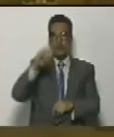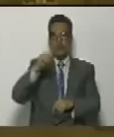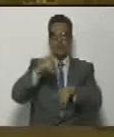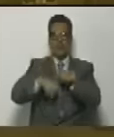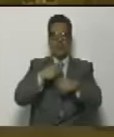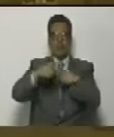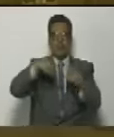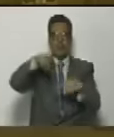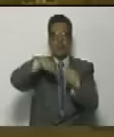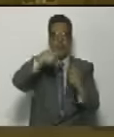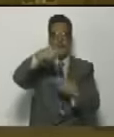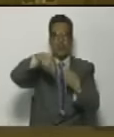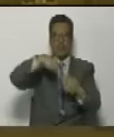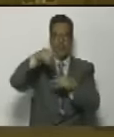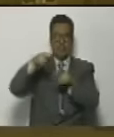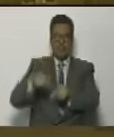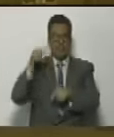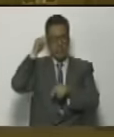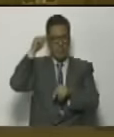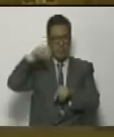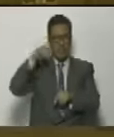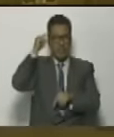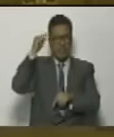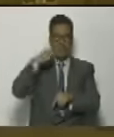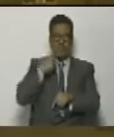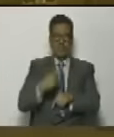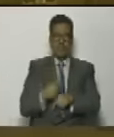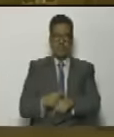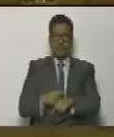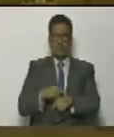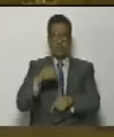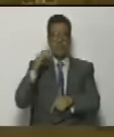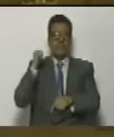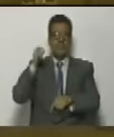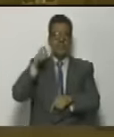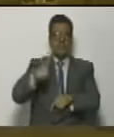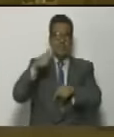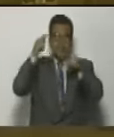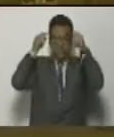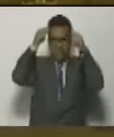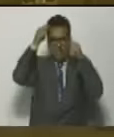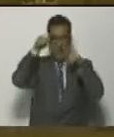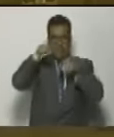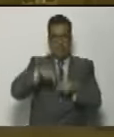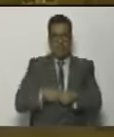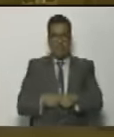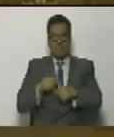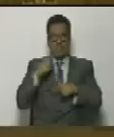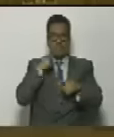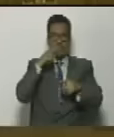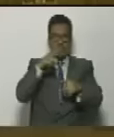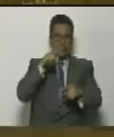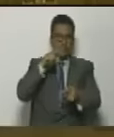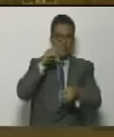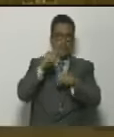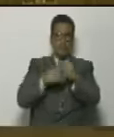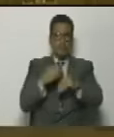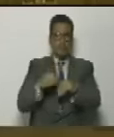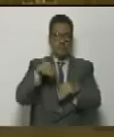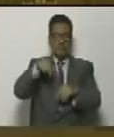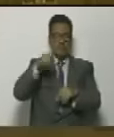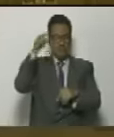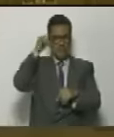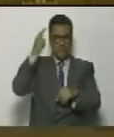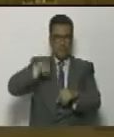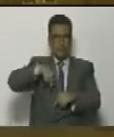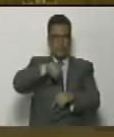proceso revolucionario. Hoy decimos que el comandante eterno Hugo Chávez Frías cumplió ese legado y que hoy